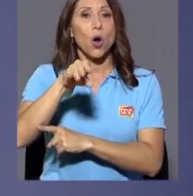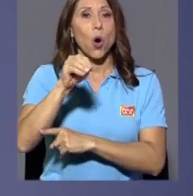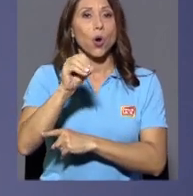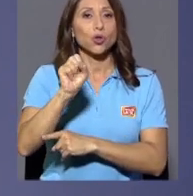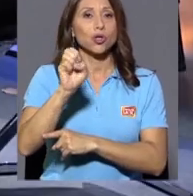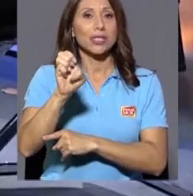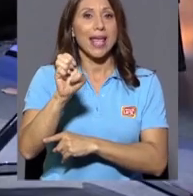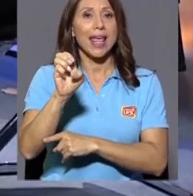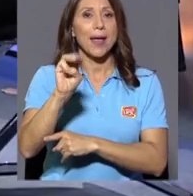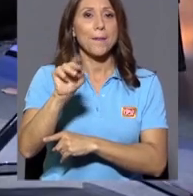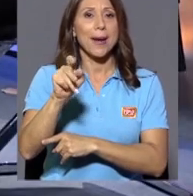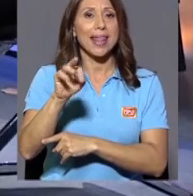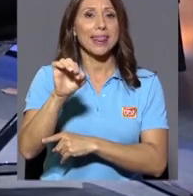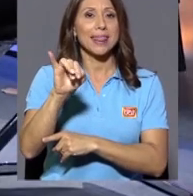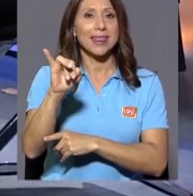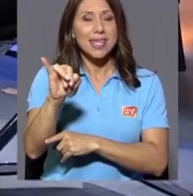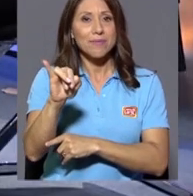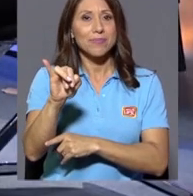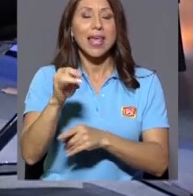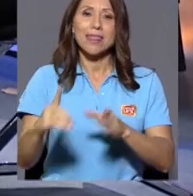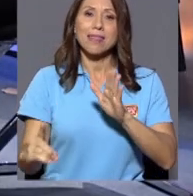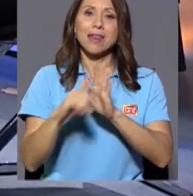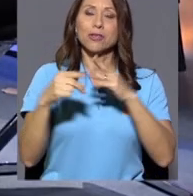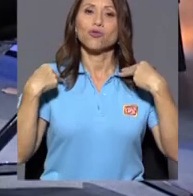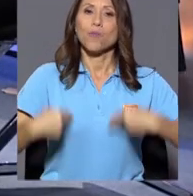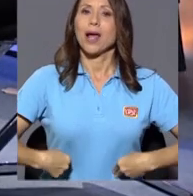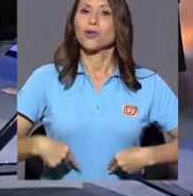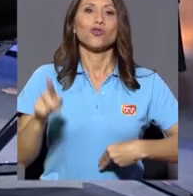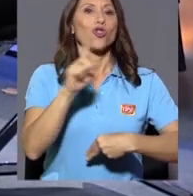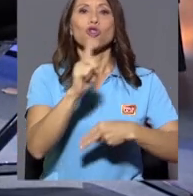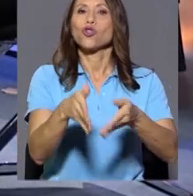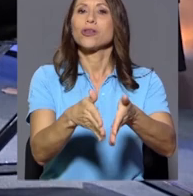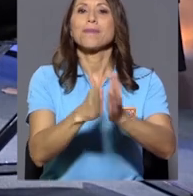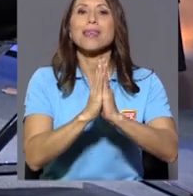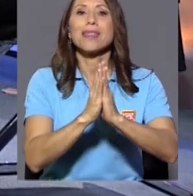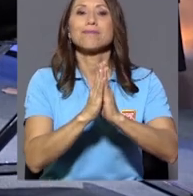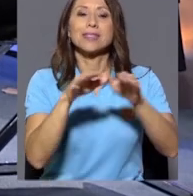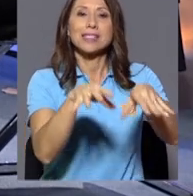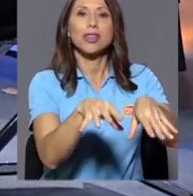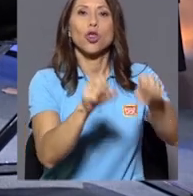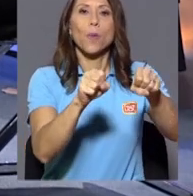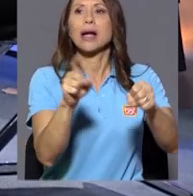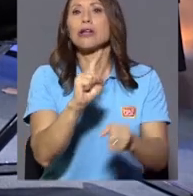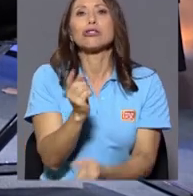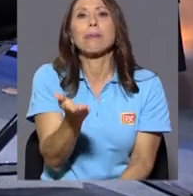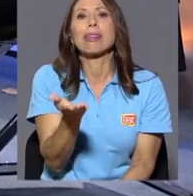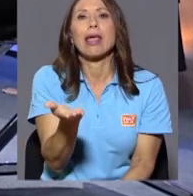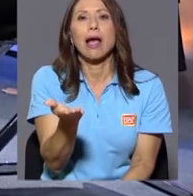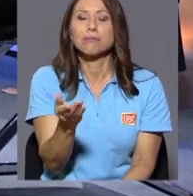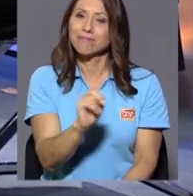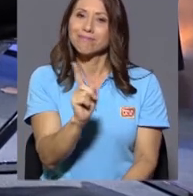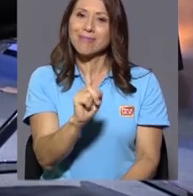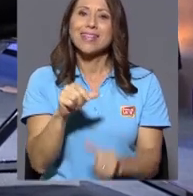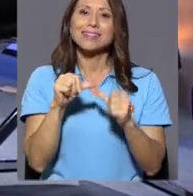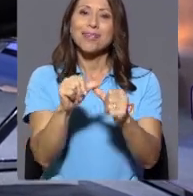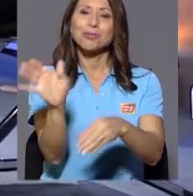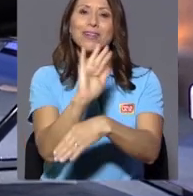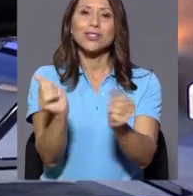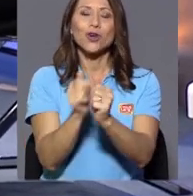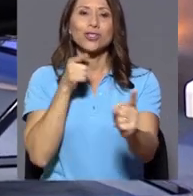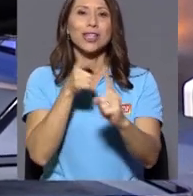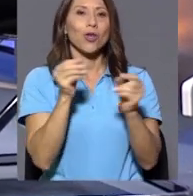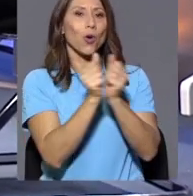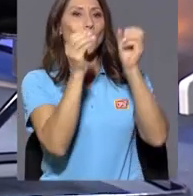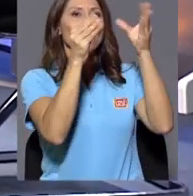martin los derechos humanos no se piden se toman y no se mendigan así que seguimos haciendo